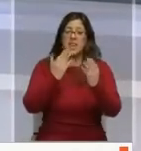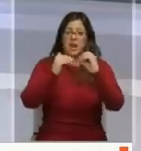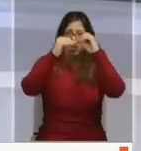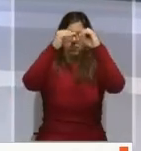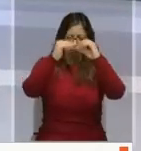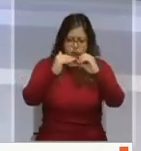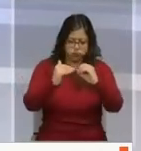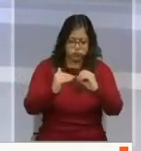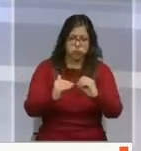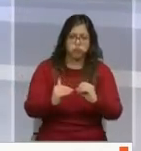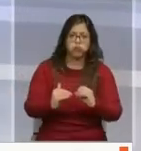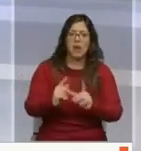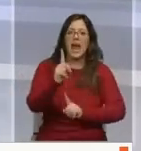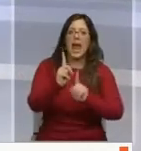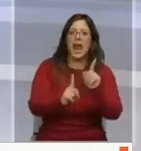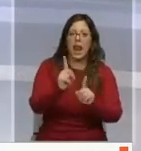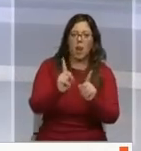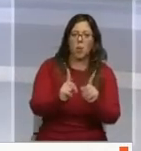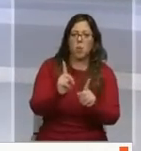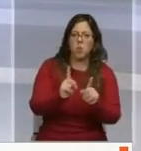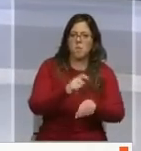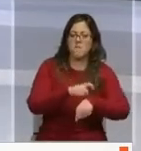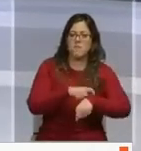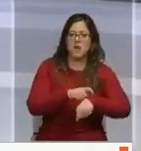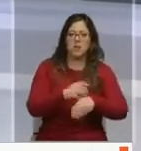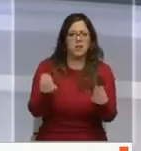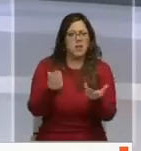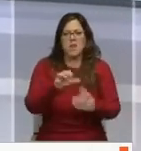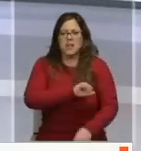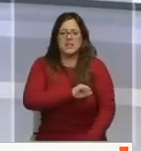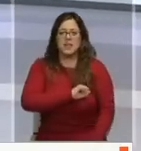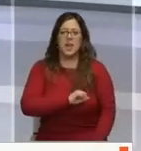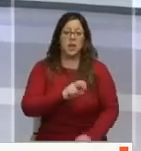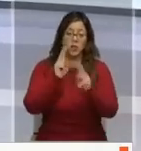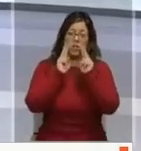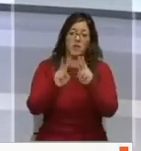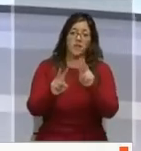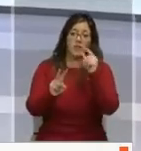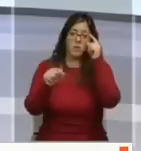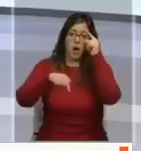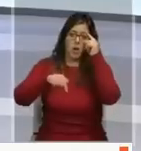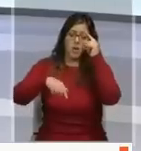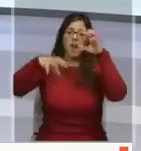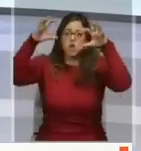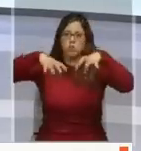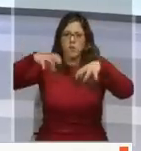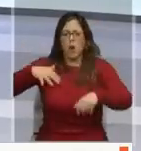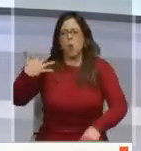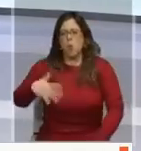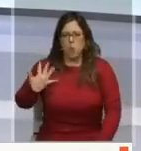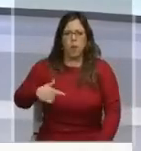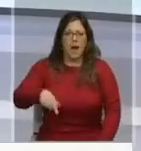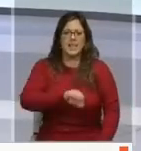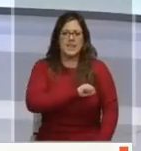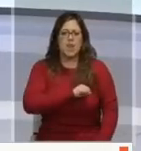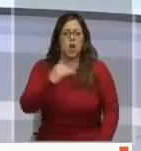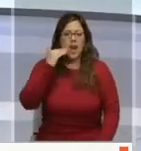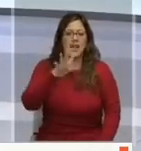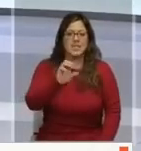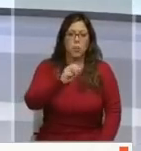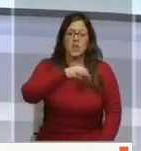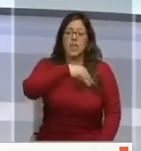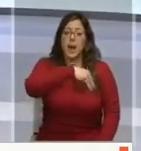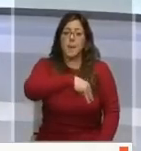que esos niveles en algunos instantes. Santiago. ¿Qué pasa en Santiago? Ahí está lo que decíamos, hasta ahora la lluvia más grande de lo que va este año, casi 50 milímetros en